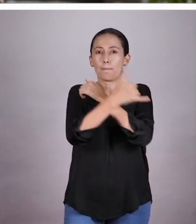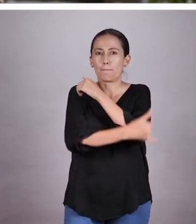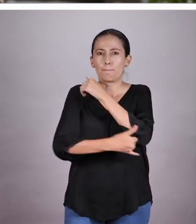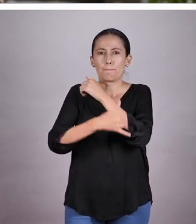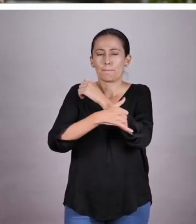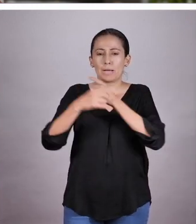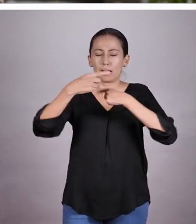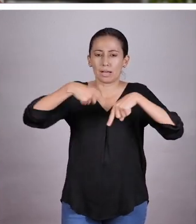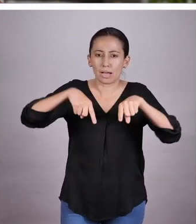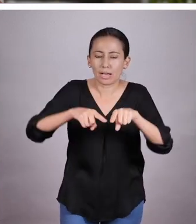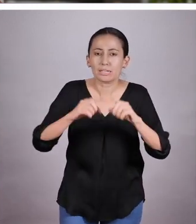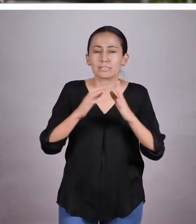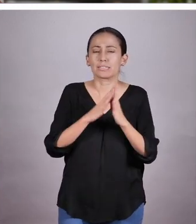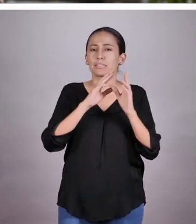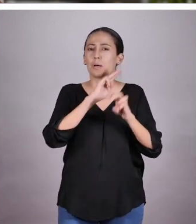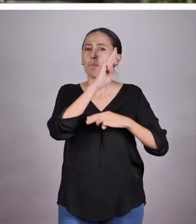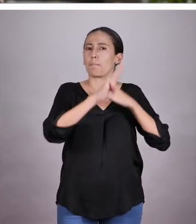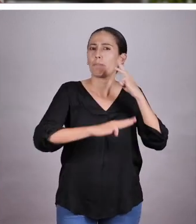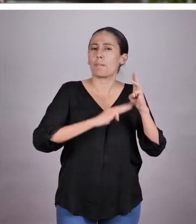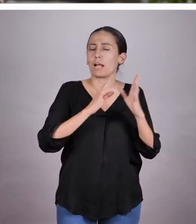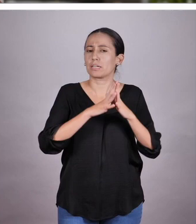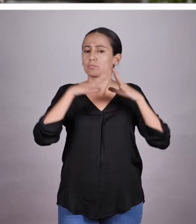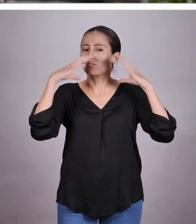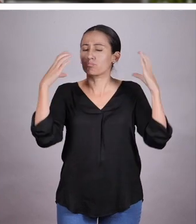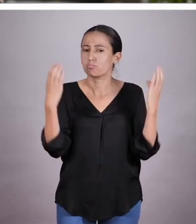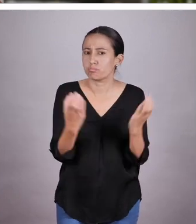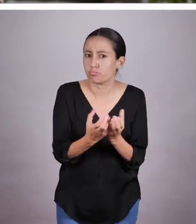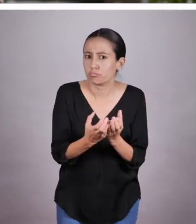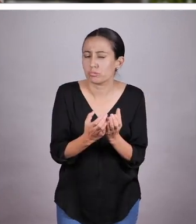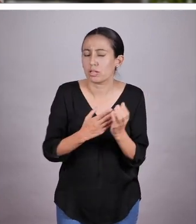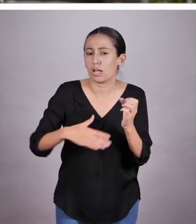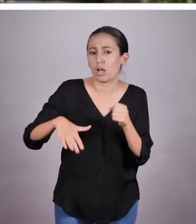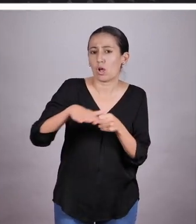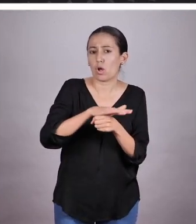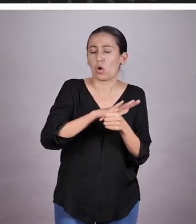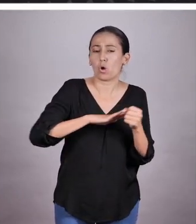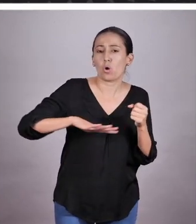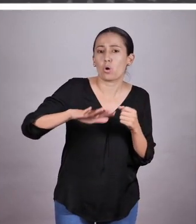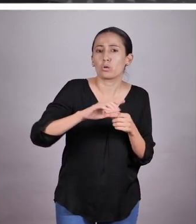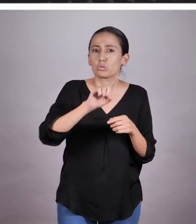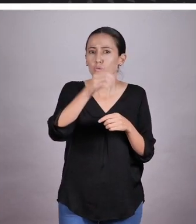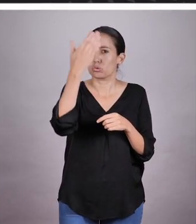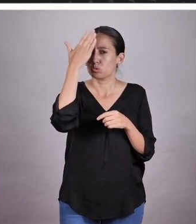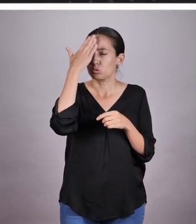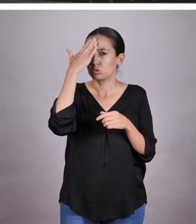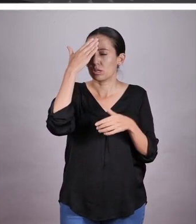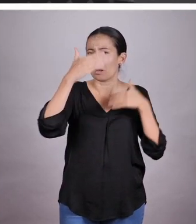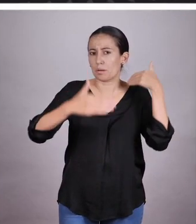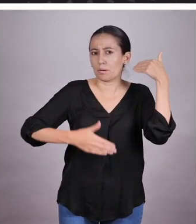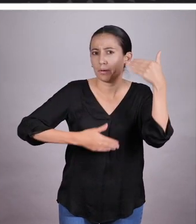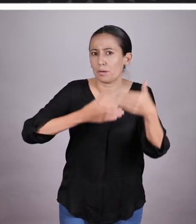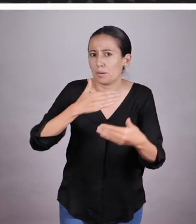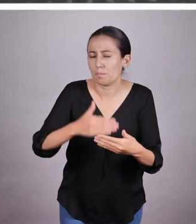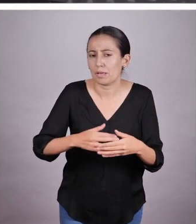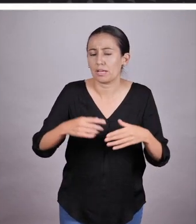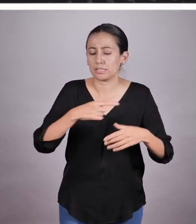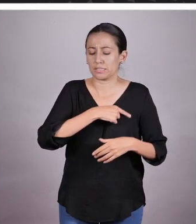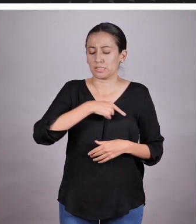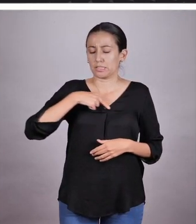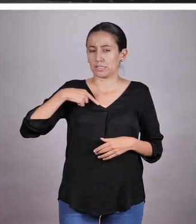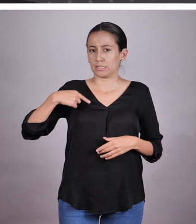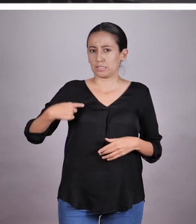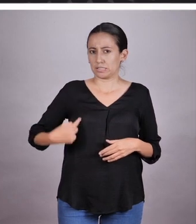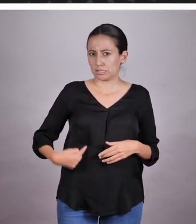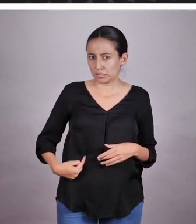más grandes del mundo decidió abordar su problema de sobrepoblación. ¿Sabías que por muchos años en China existió